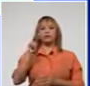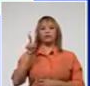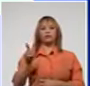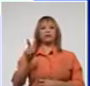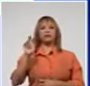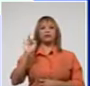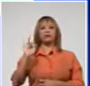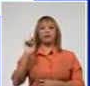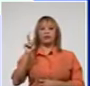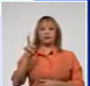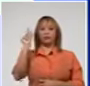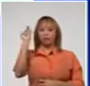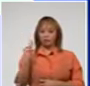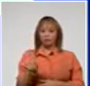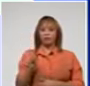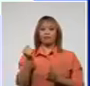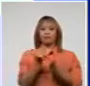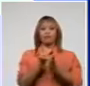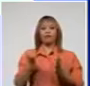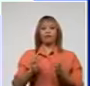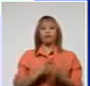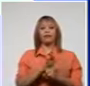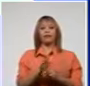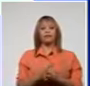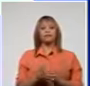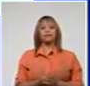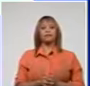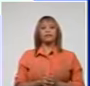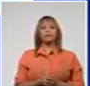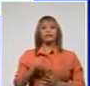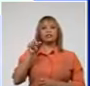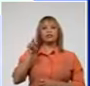3.908.272 casos confirmados y